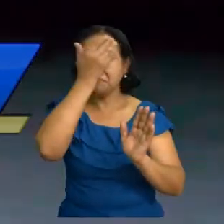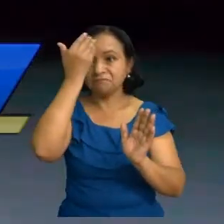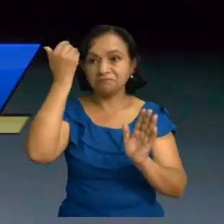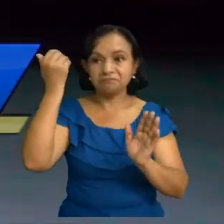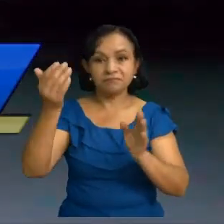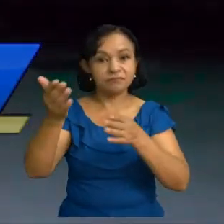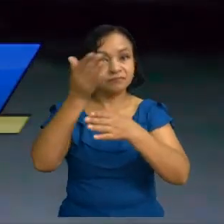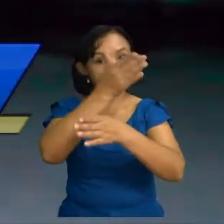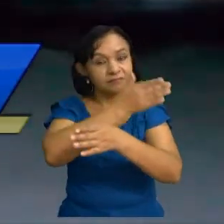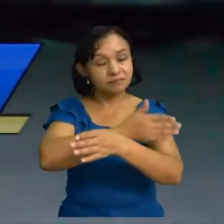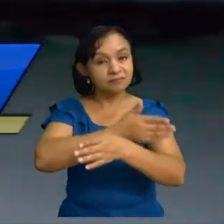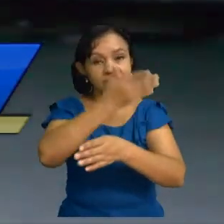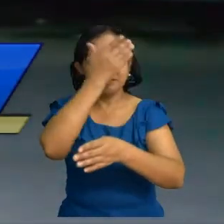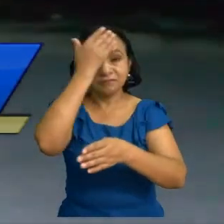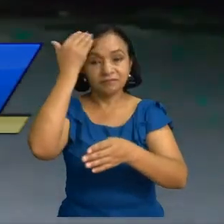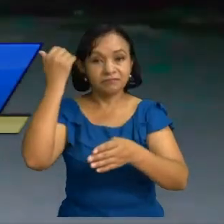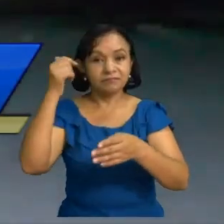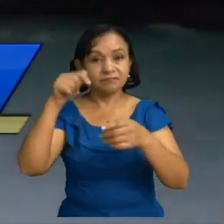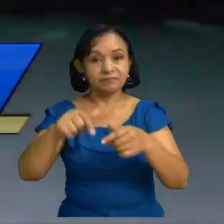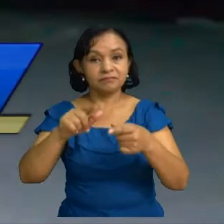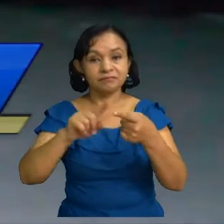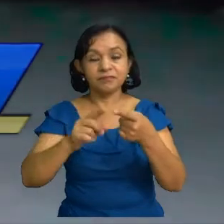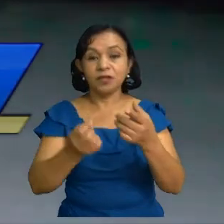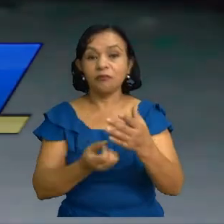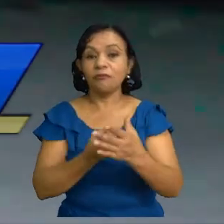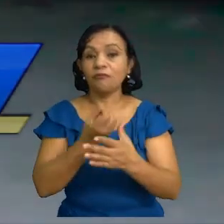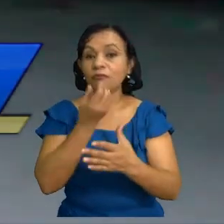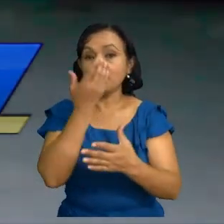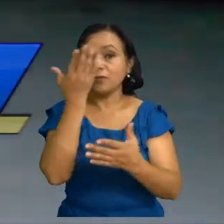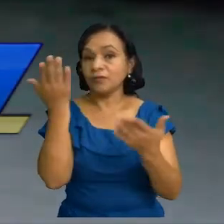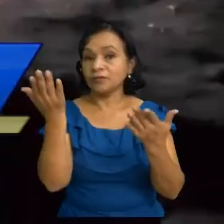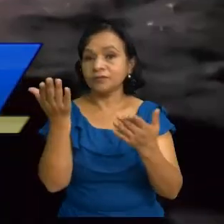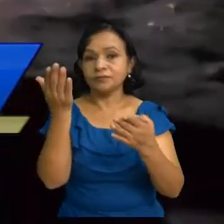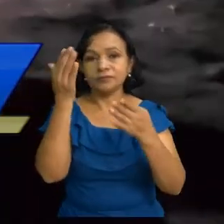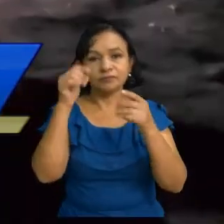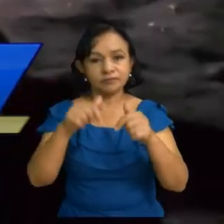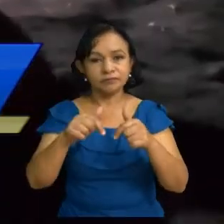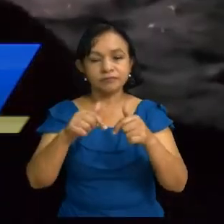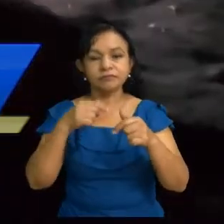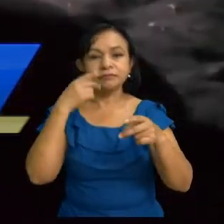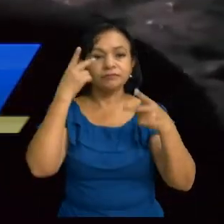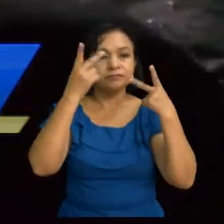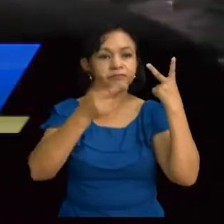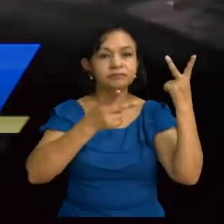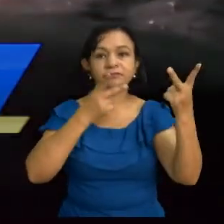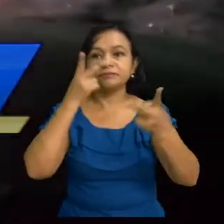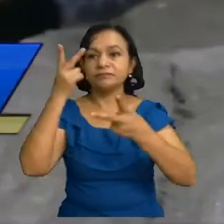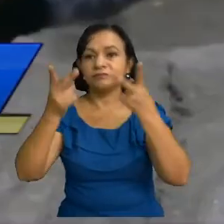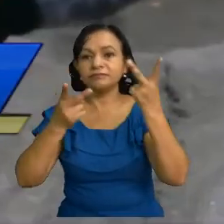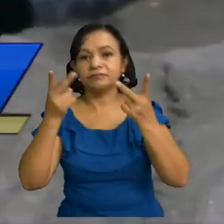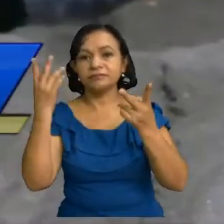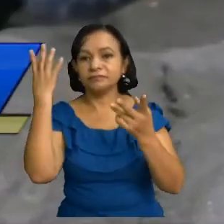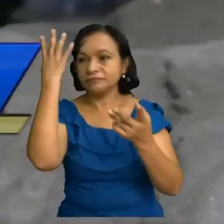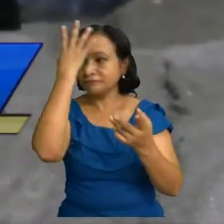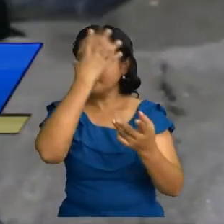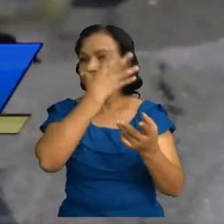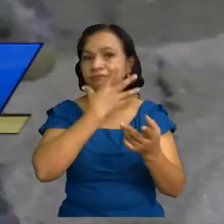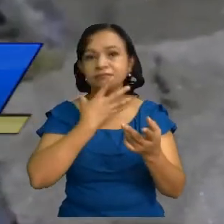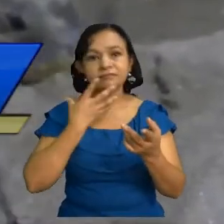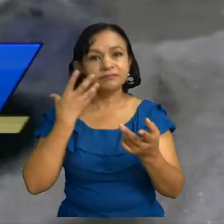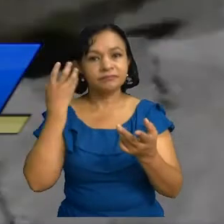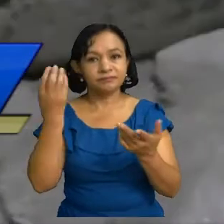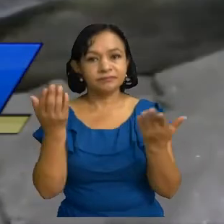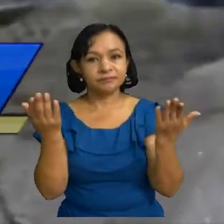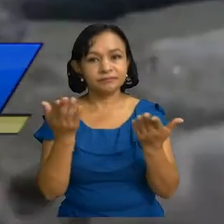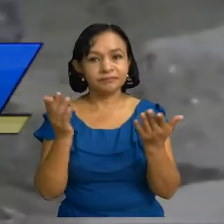olvidado completamente igual al refugio de la flor olvidado ahora hoy llegan a esos refugios y es una maravilla hecha